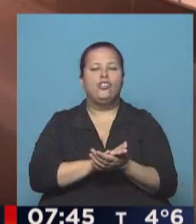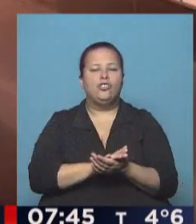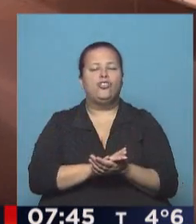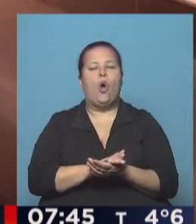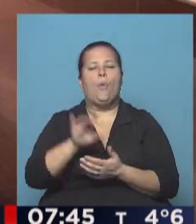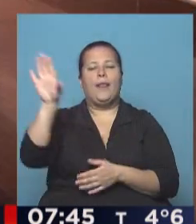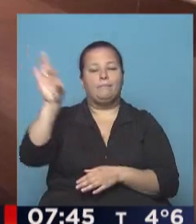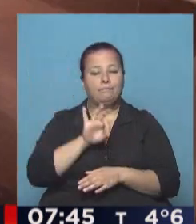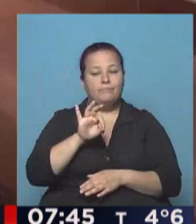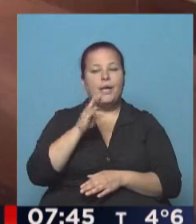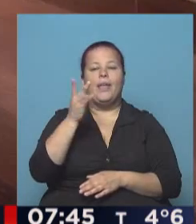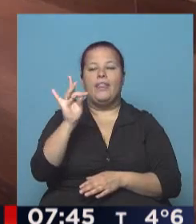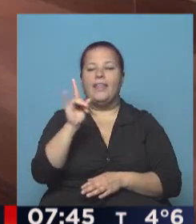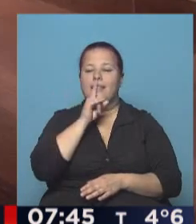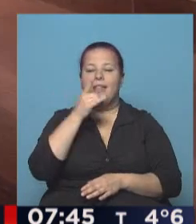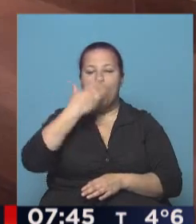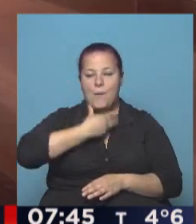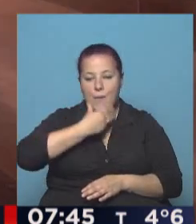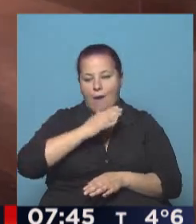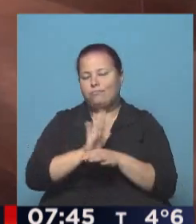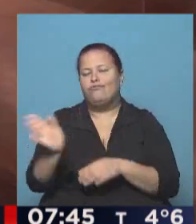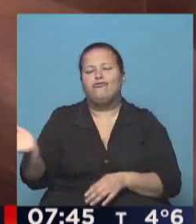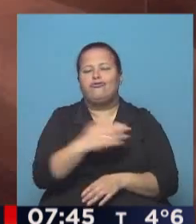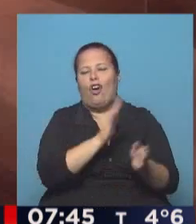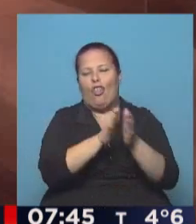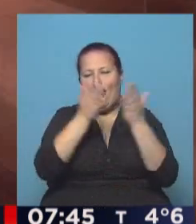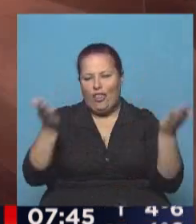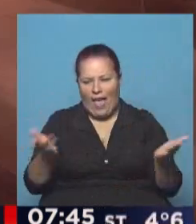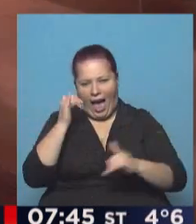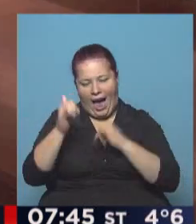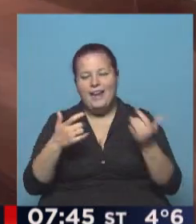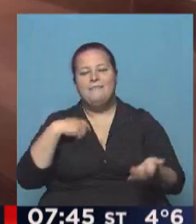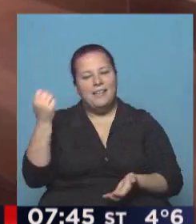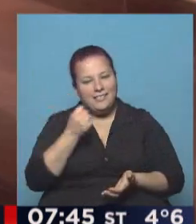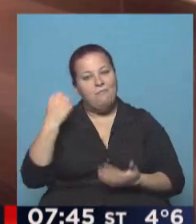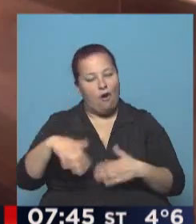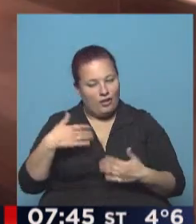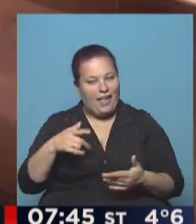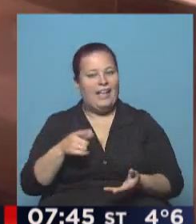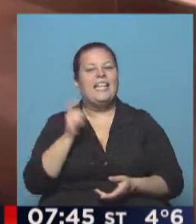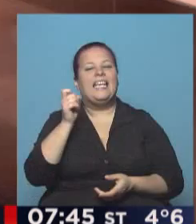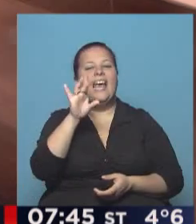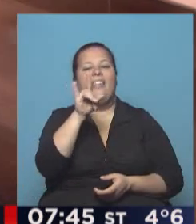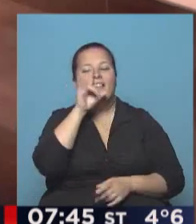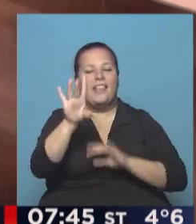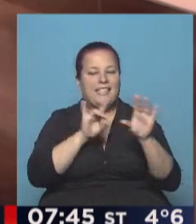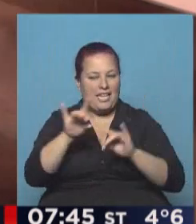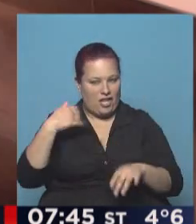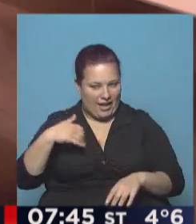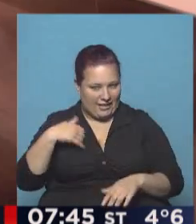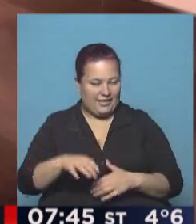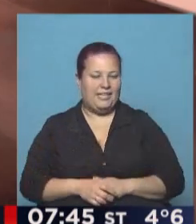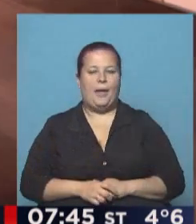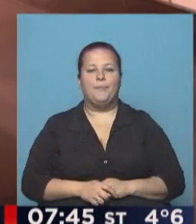con la designación de Bauza, ¿eh? Prácticamente está en todas las portadas. Nos importa y mucho quién será el técnico de nuestra